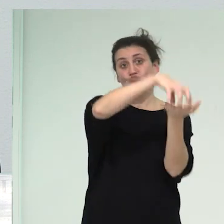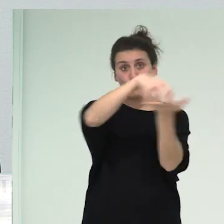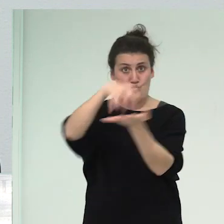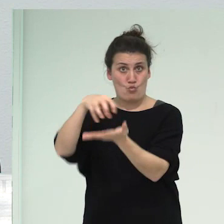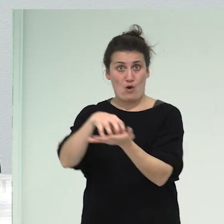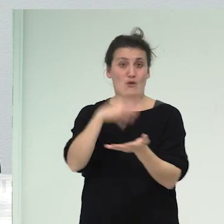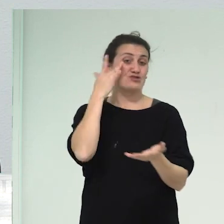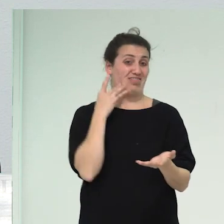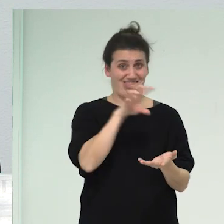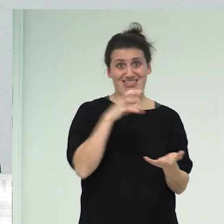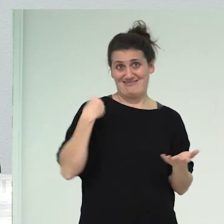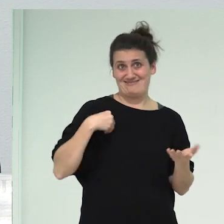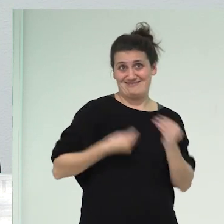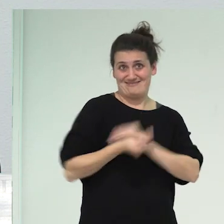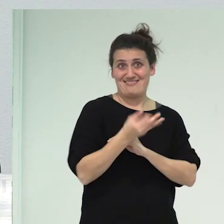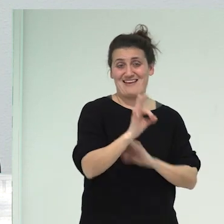poblaciones indígenas